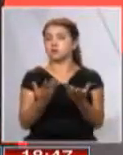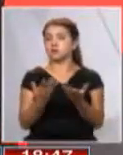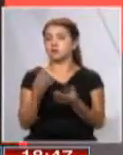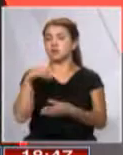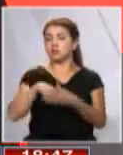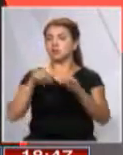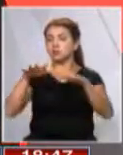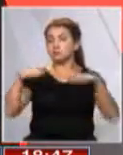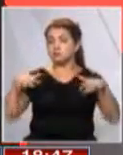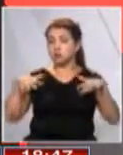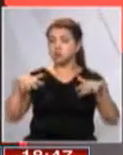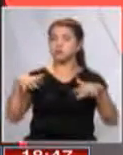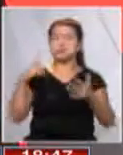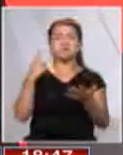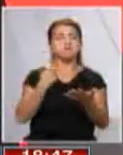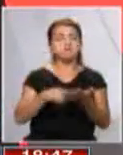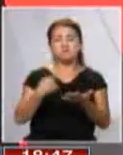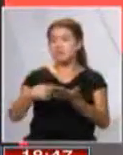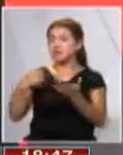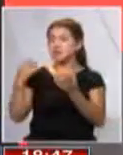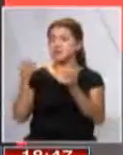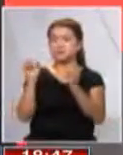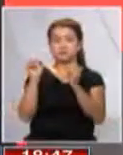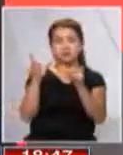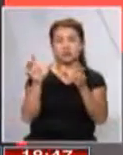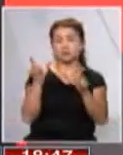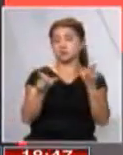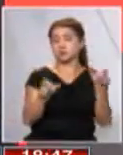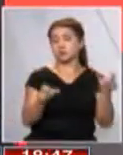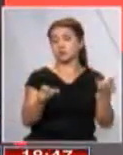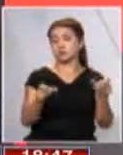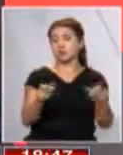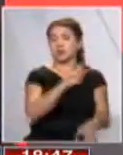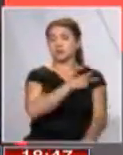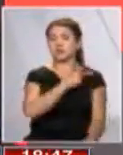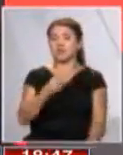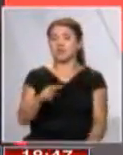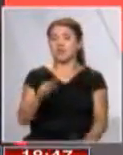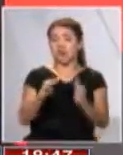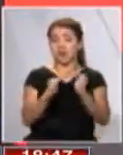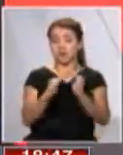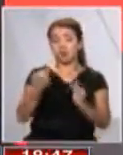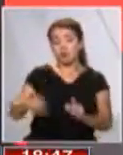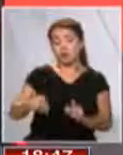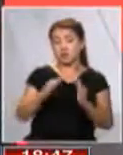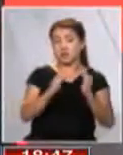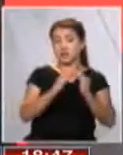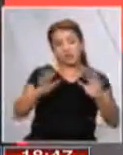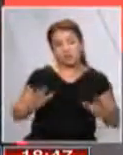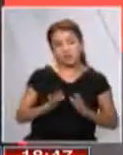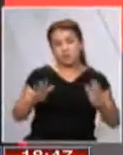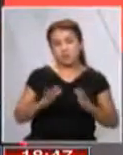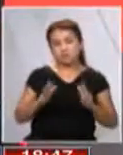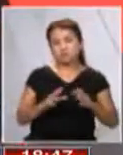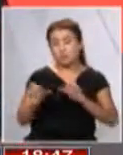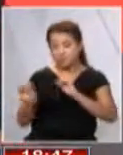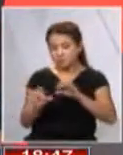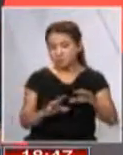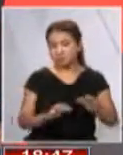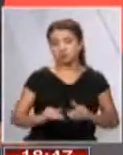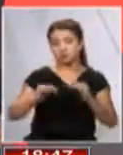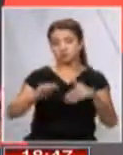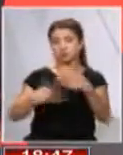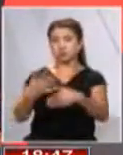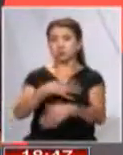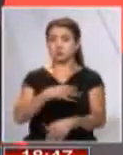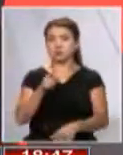respecto de las miles de mujeres jefas de hogar que con liderazgo templanza pasión esfuerzo sacaron adelante a sus familias los retos